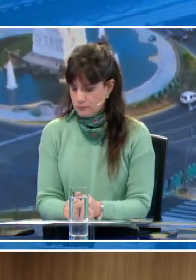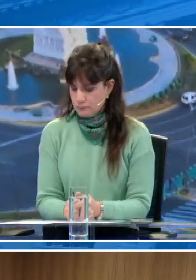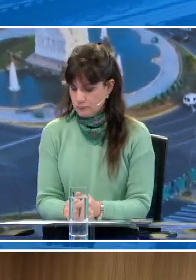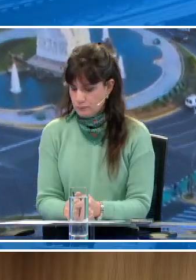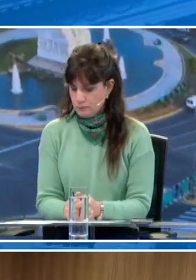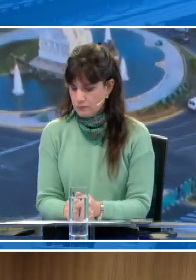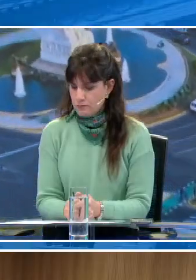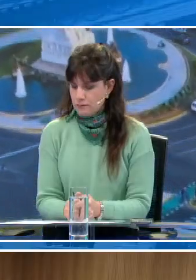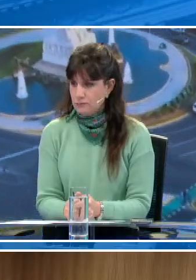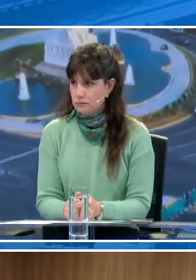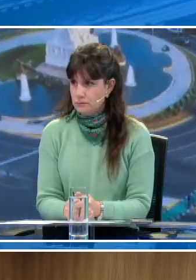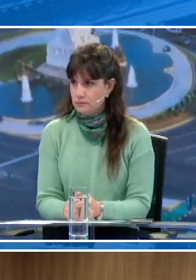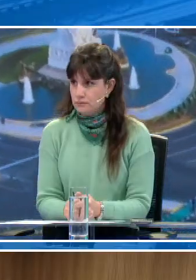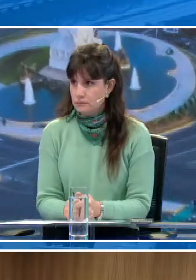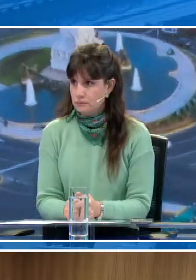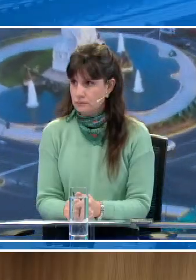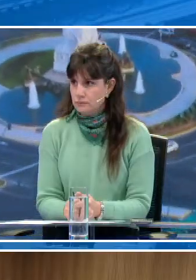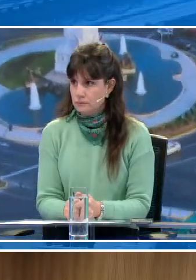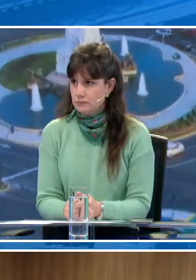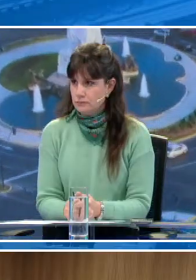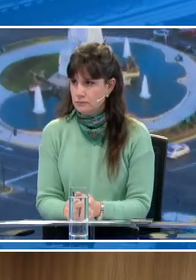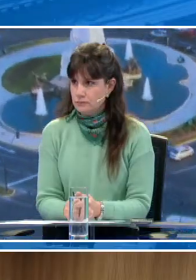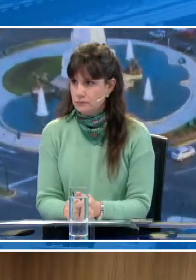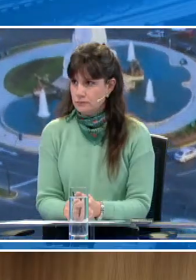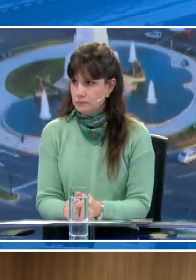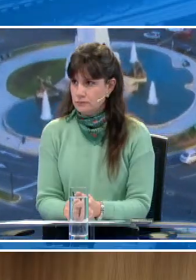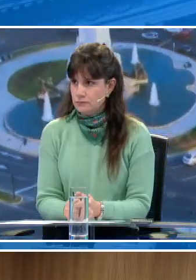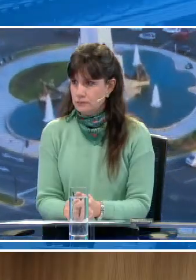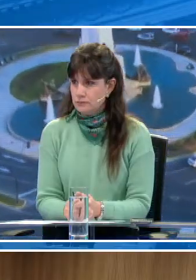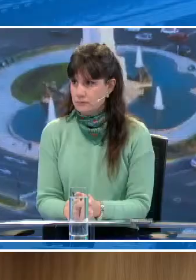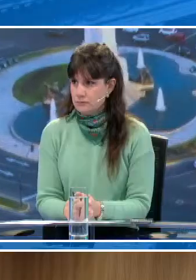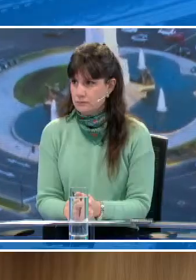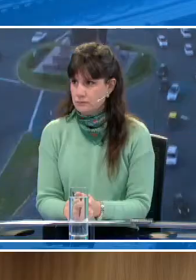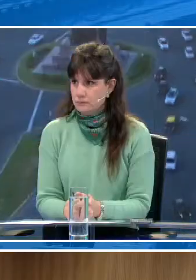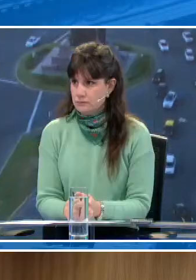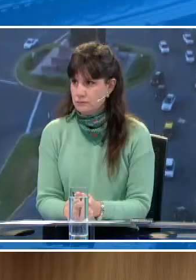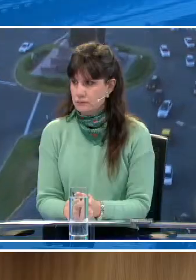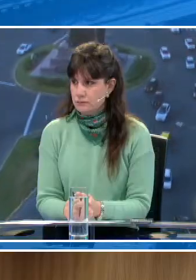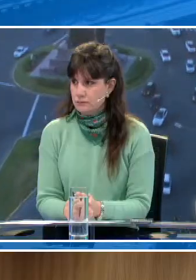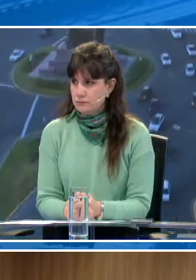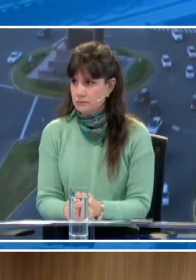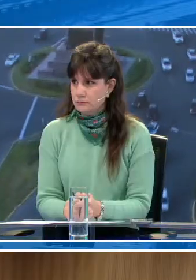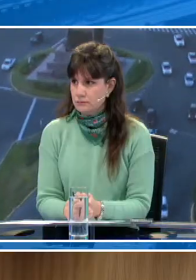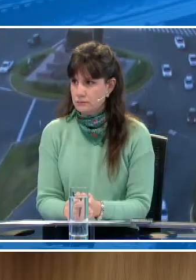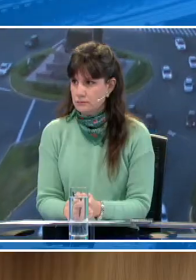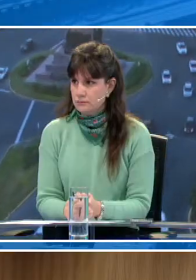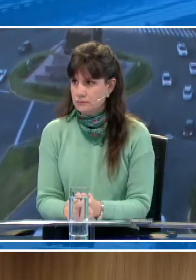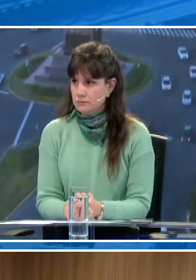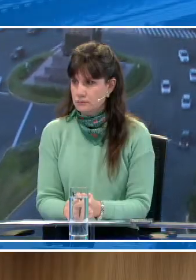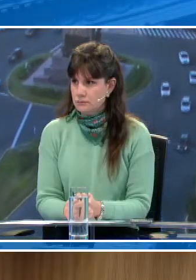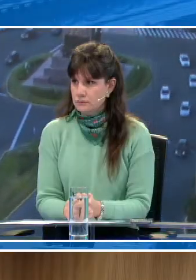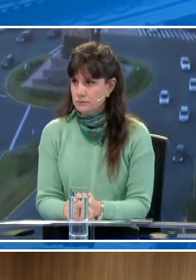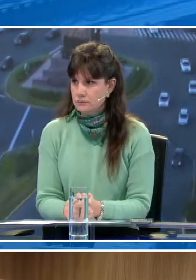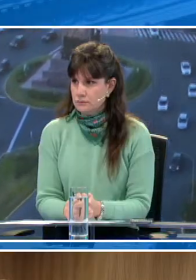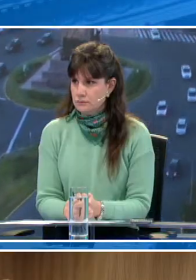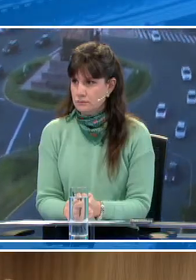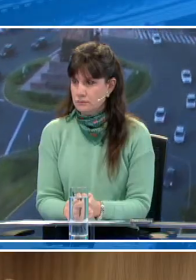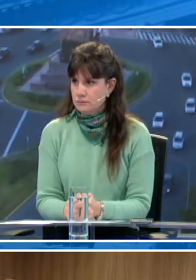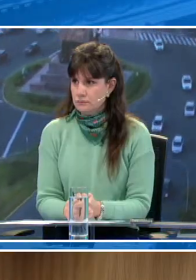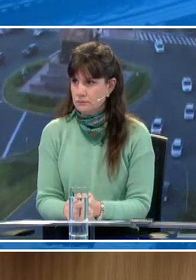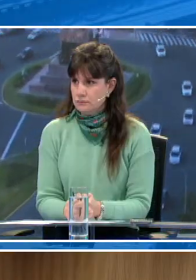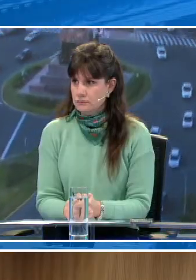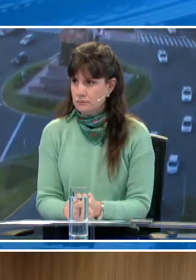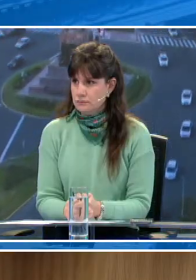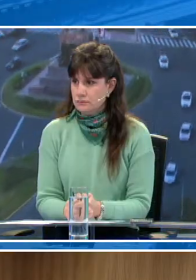Iñaki Apestegui, efectivamente, claro. Que él sostiene, en línea que lo que sostiene La Libertad Avanza, que él no creía que había sido una estafa, en todo caso